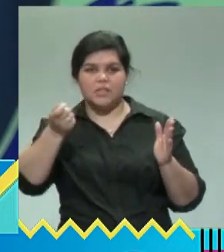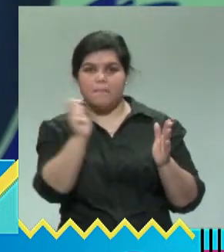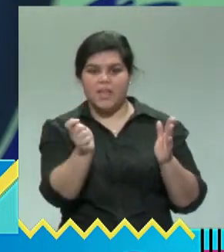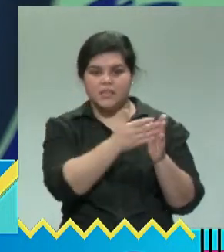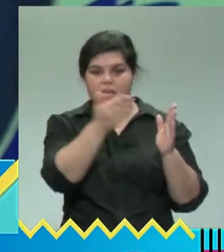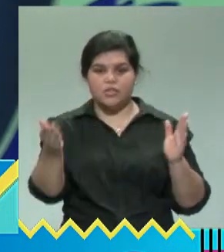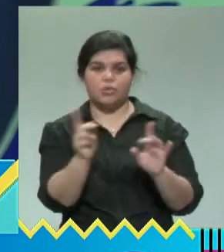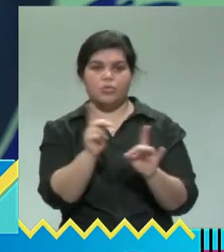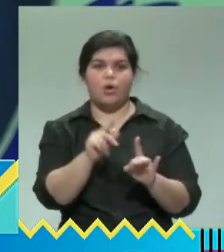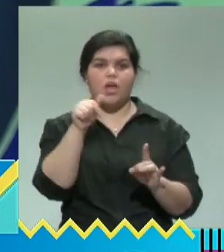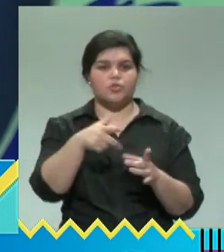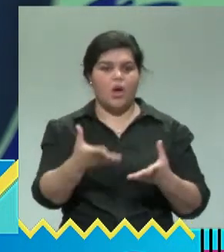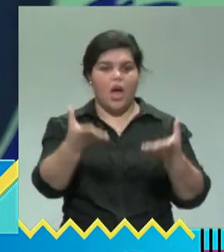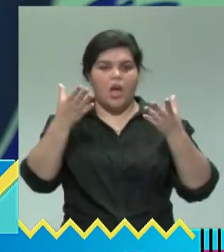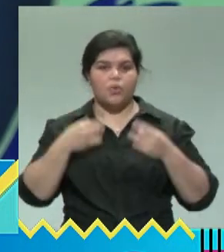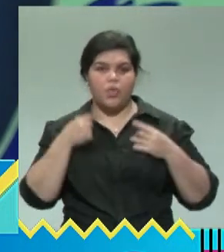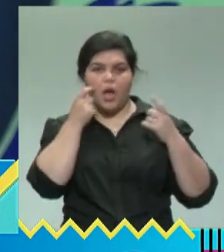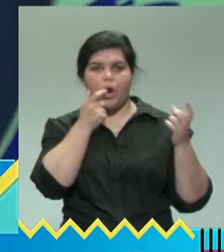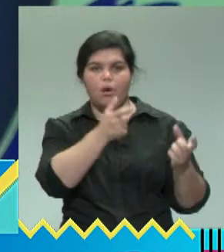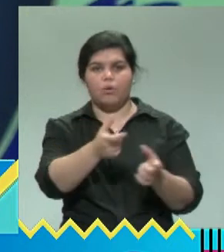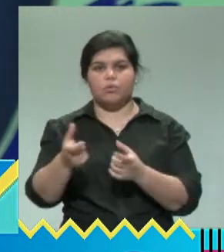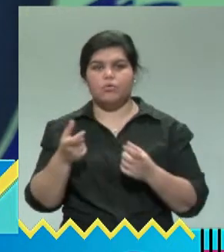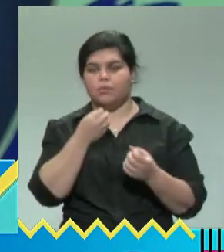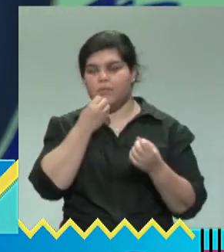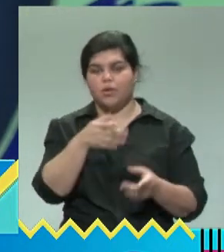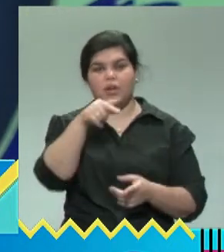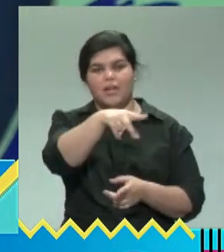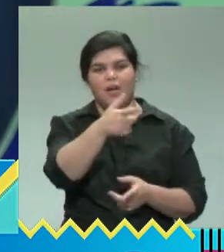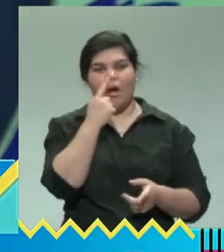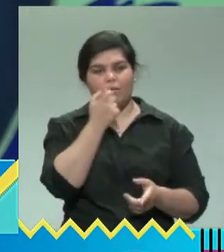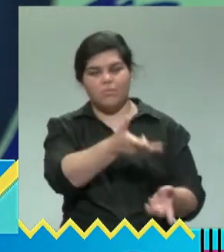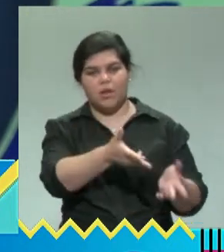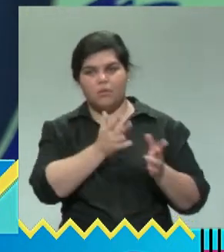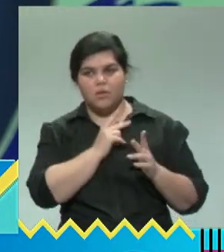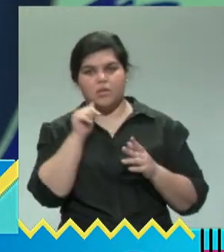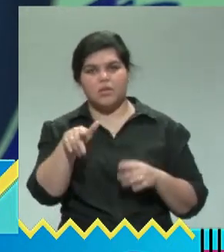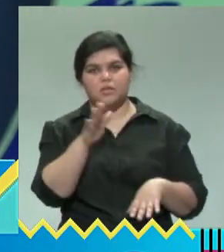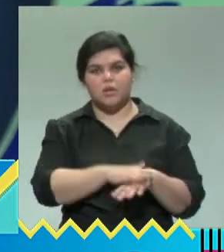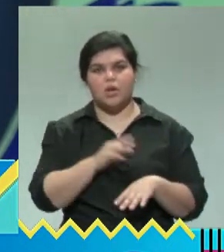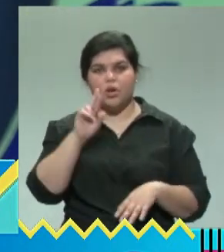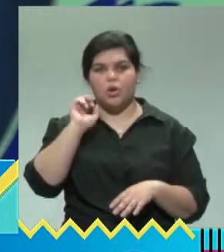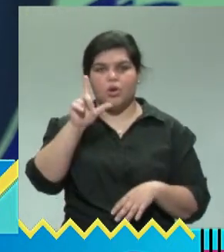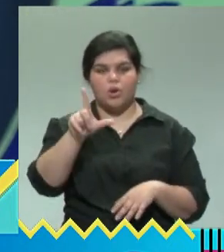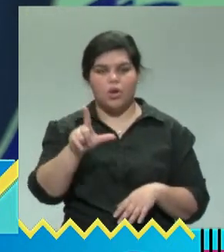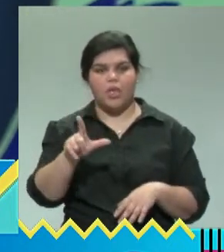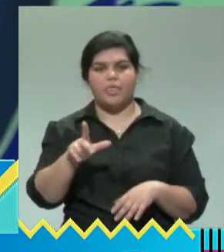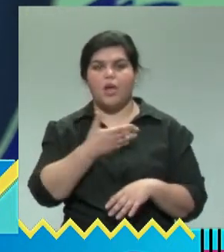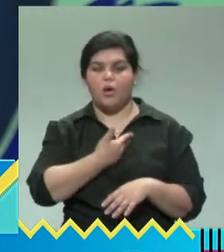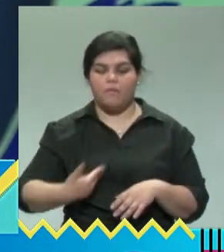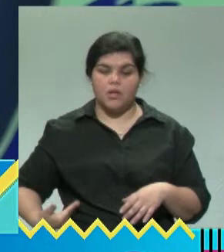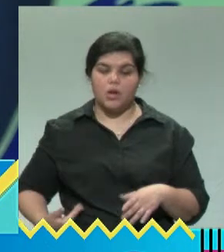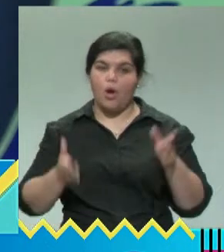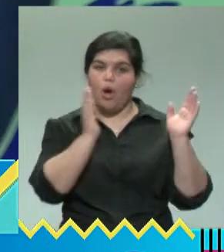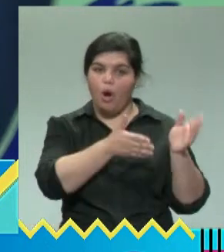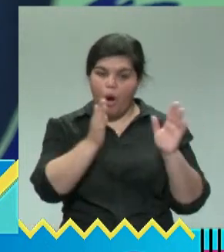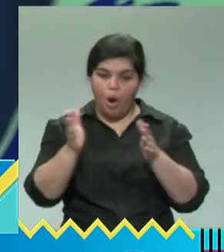eso nos permite mejorar el control, que es una de las partes que decía Sergio que es importante y que es el rol del Estado. Es ordenar un poco la tarea que nos toca